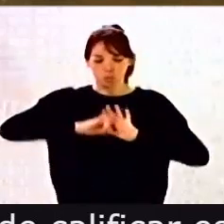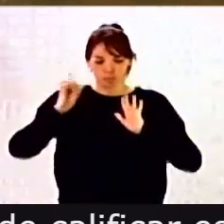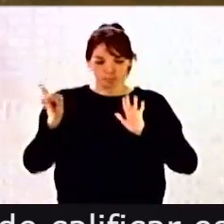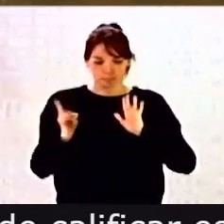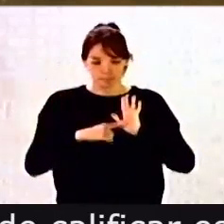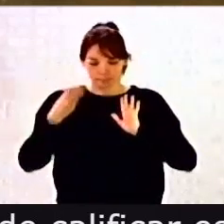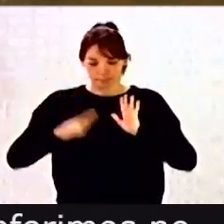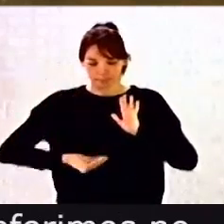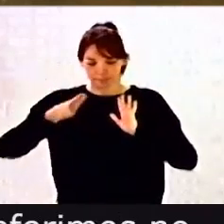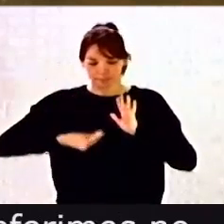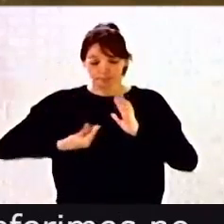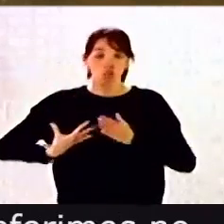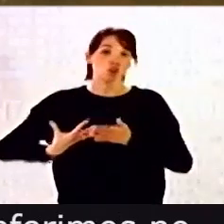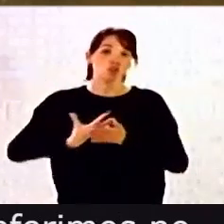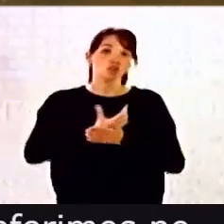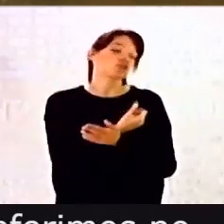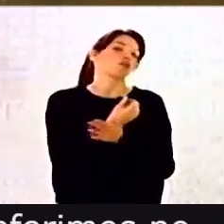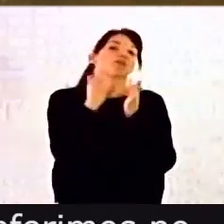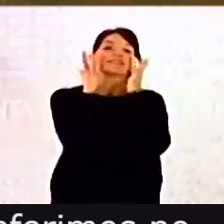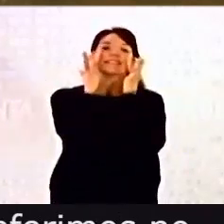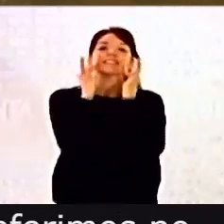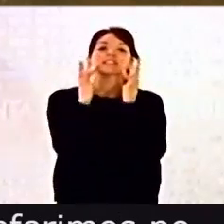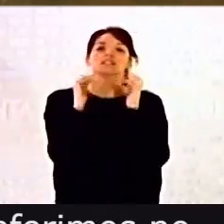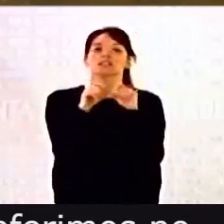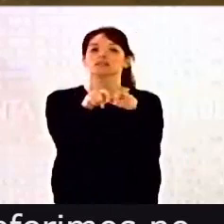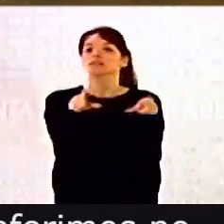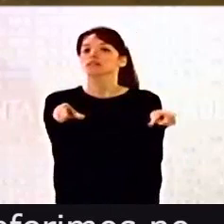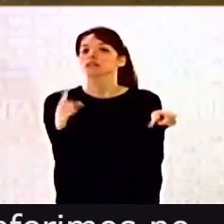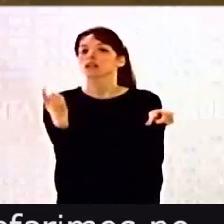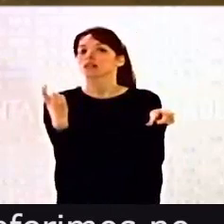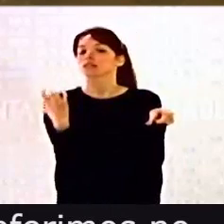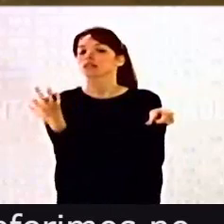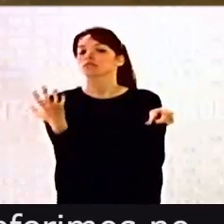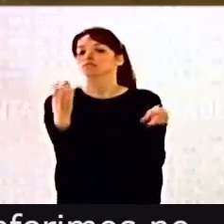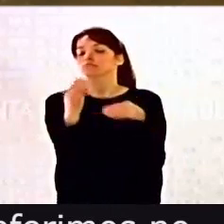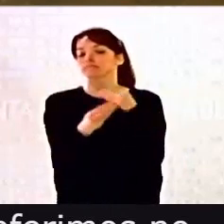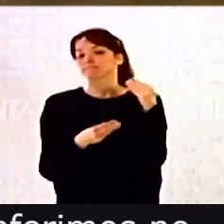completamente seguros de que todo el ambiente estuviese limpio, necesitaríamos hacer